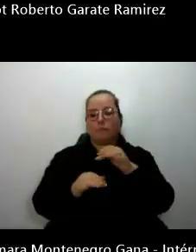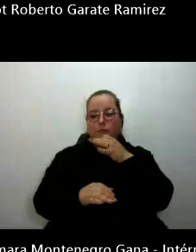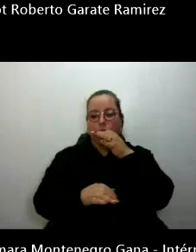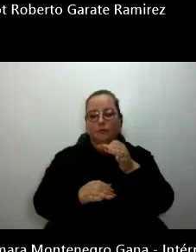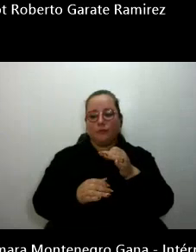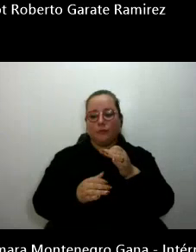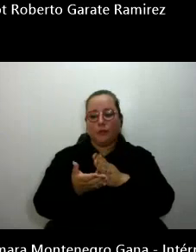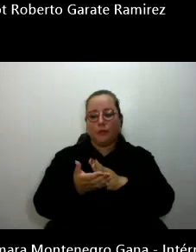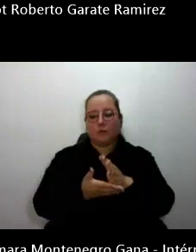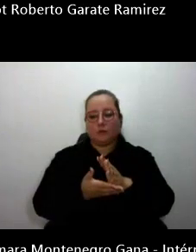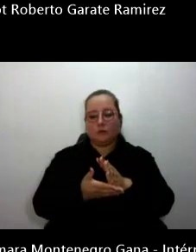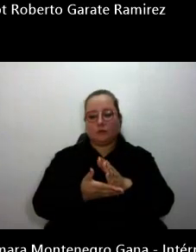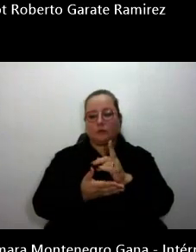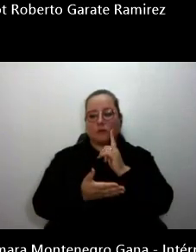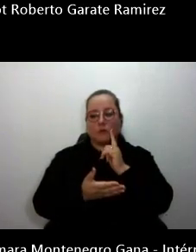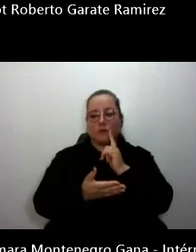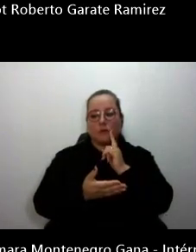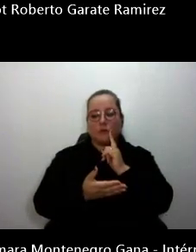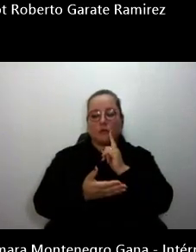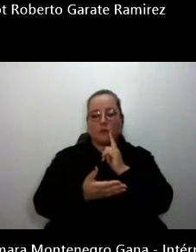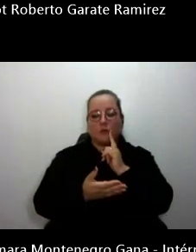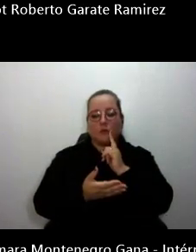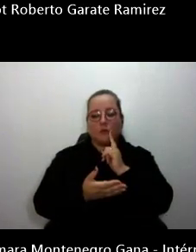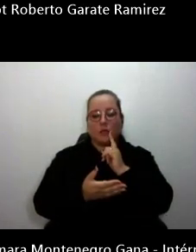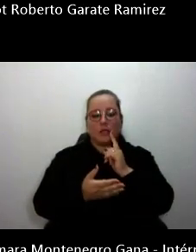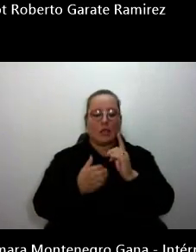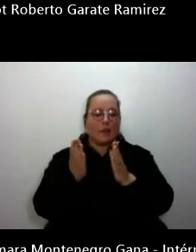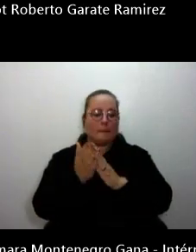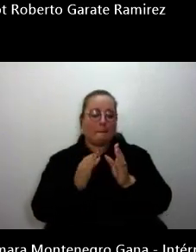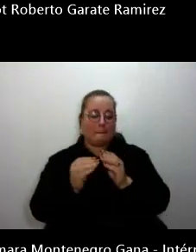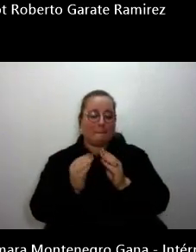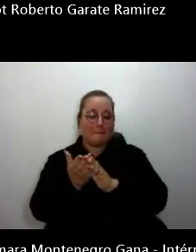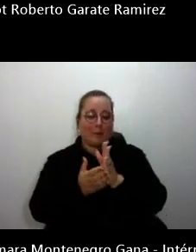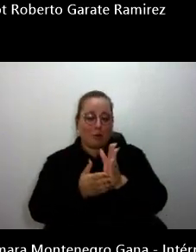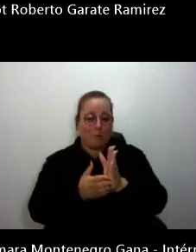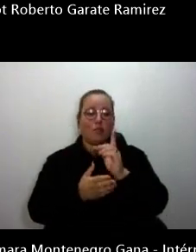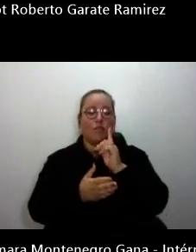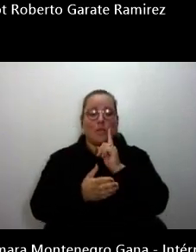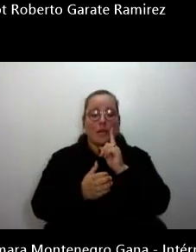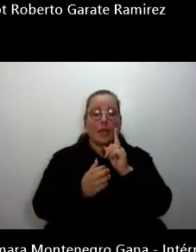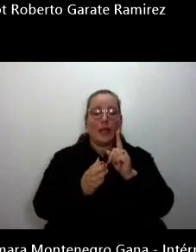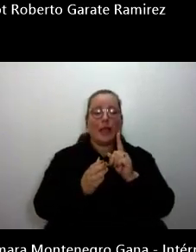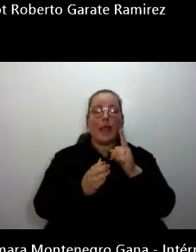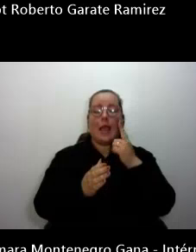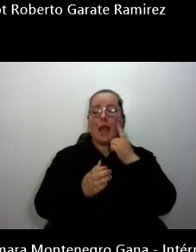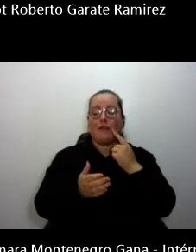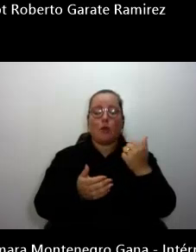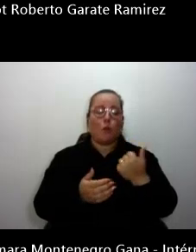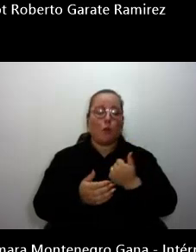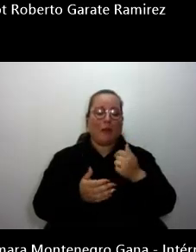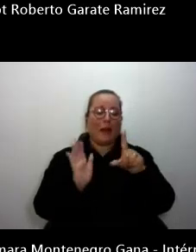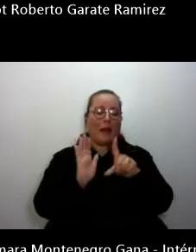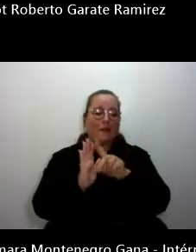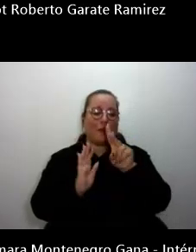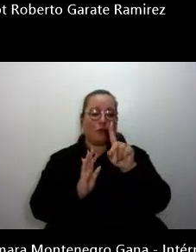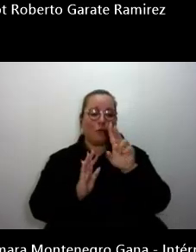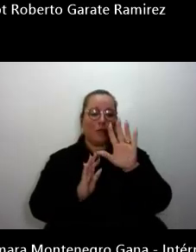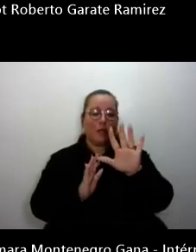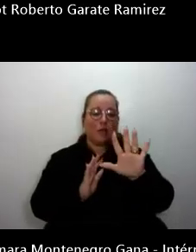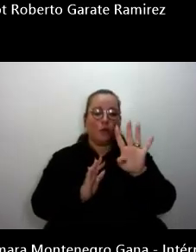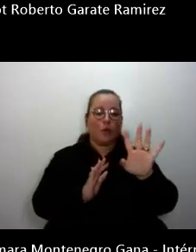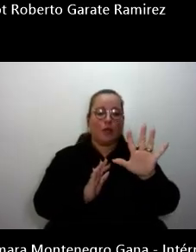la página de educación especial, en la pestaña de implementación de la ley 21.545. Es importante que